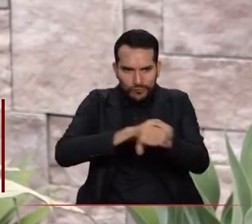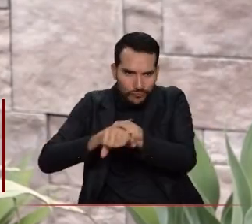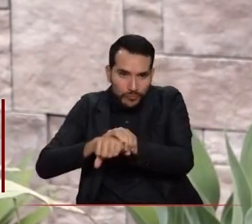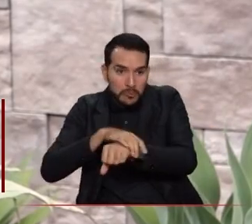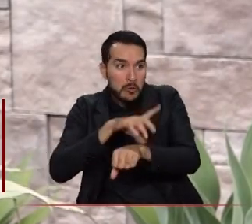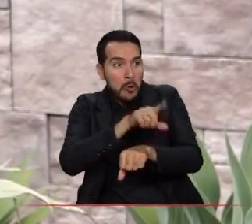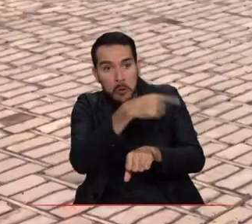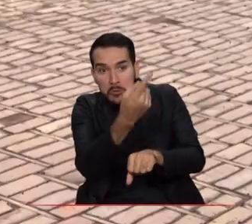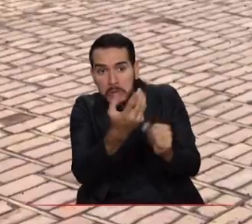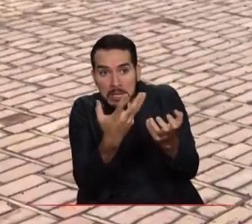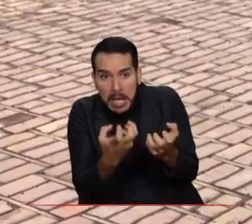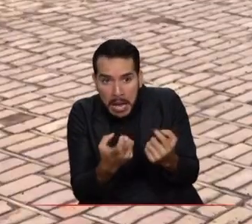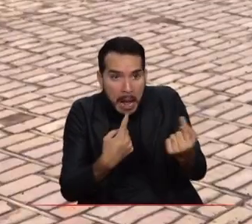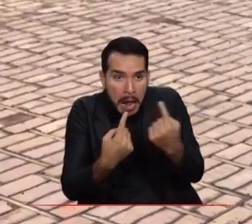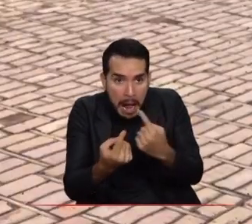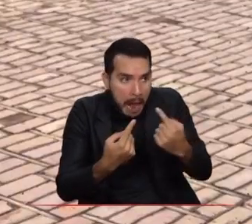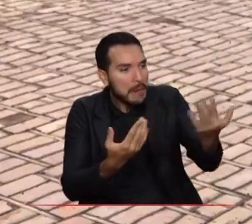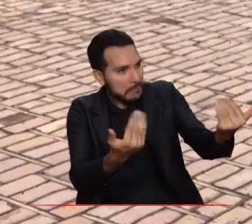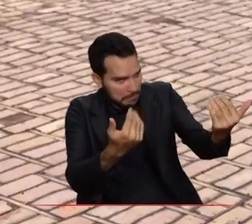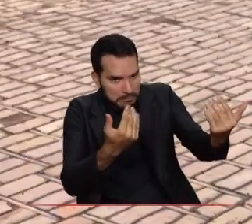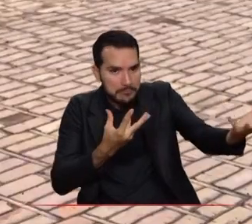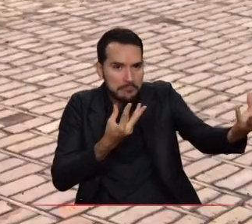armas.